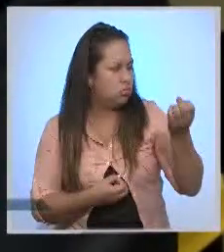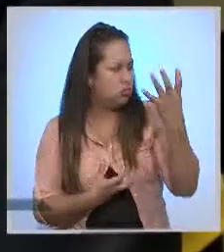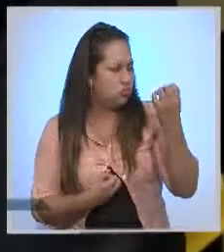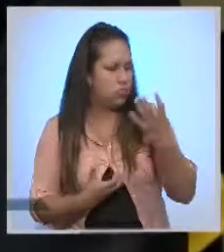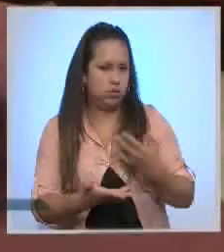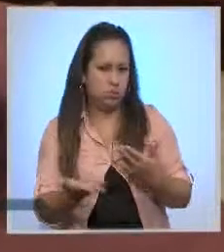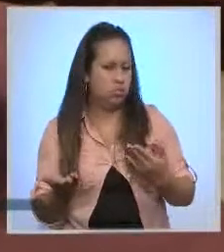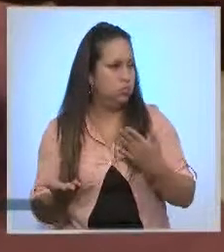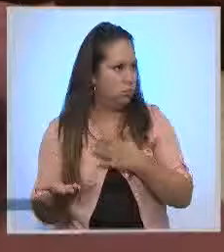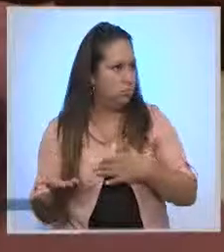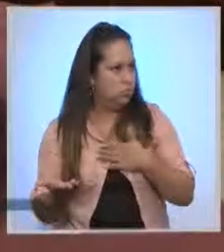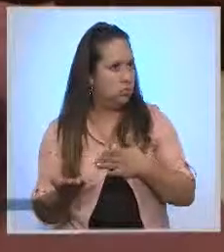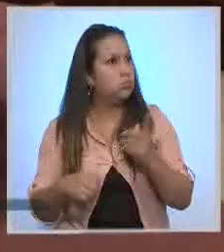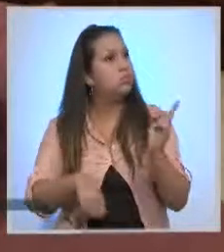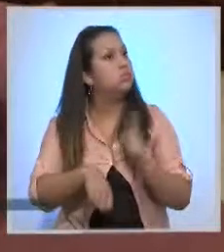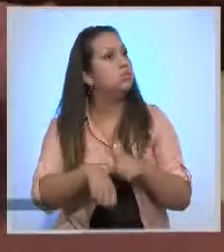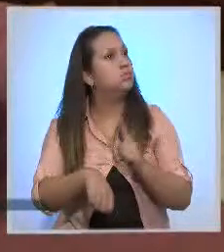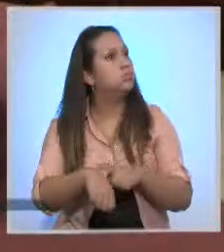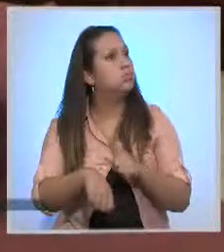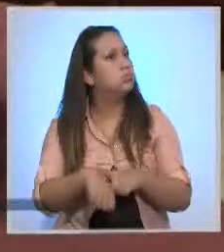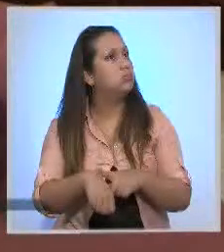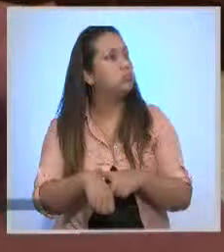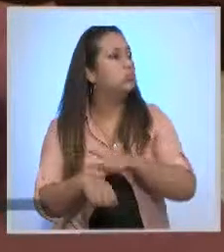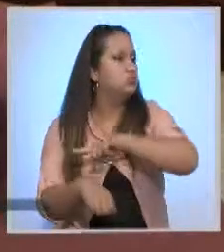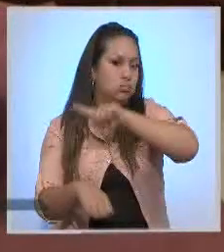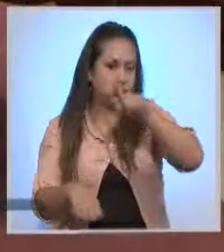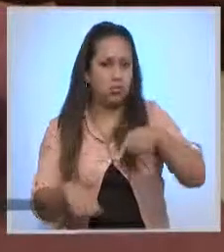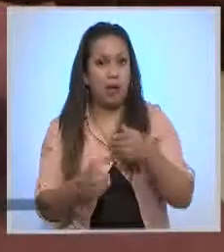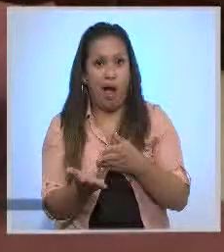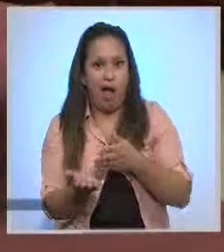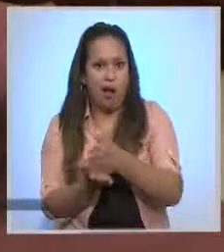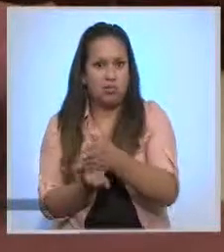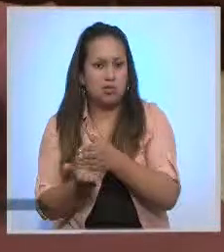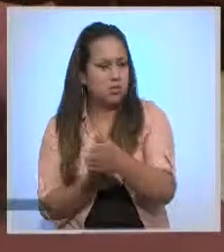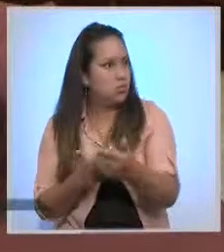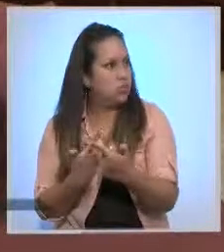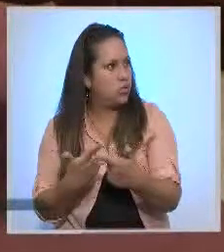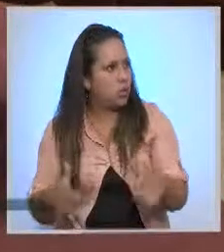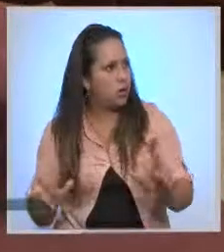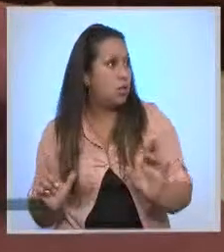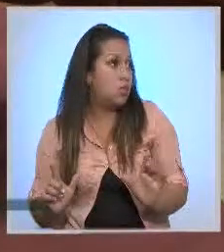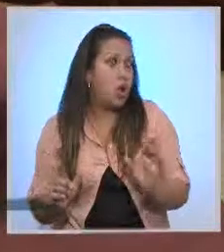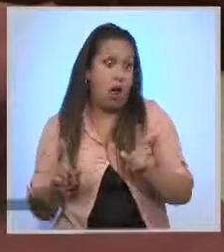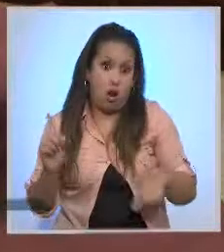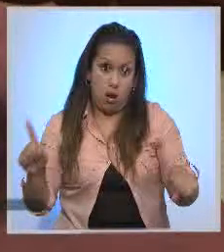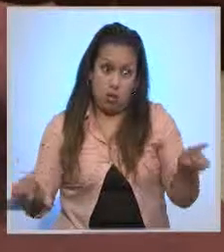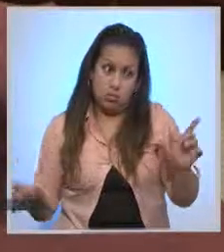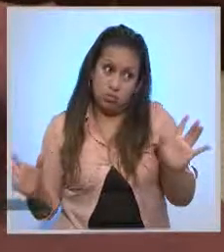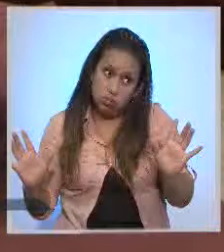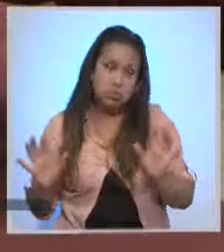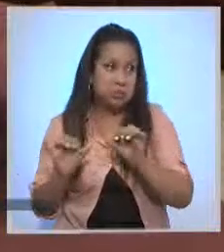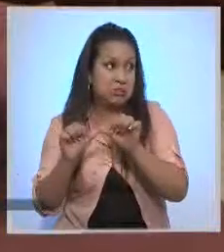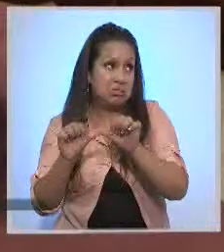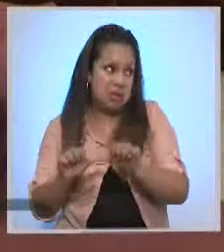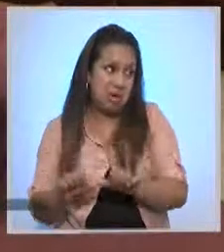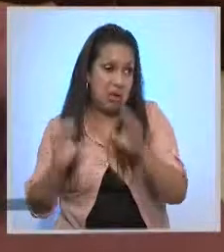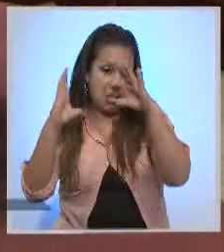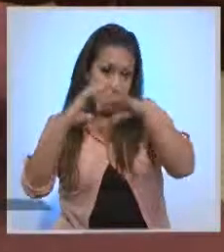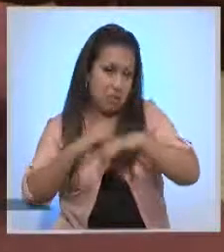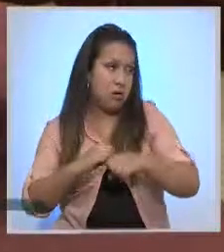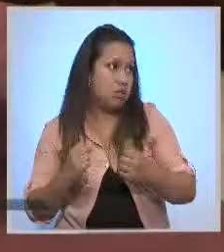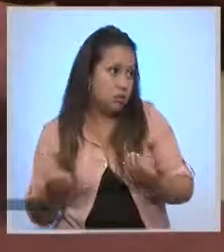nosotros también a partir de que ahora se podrá generar ese acceso seguramente habrá gente que pernoctará inclusive allí en el parque bicentenario para poder